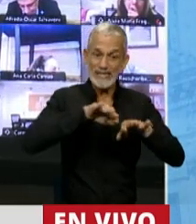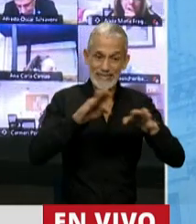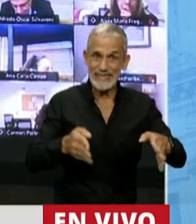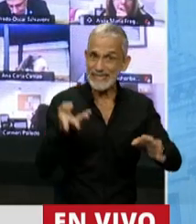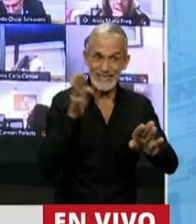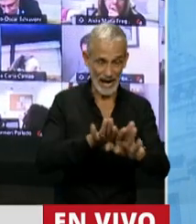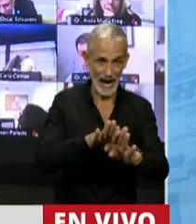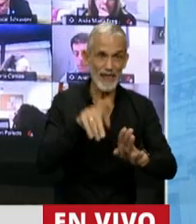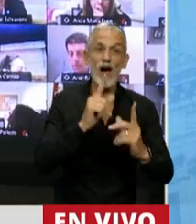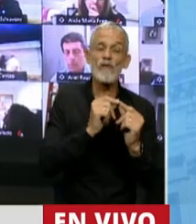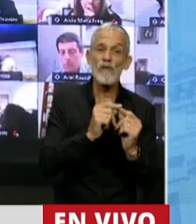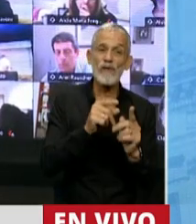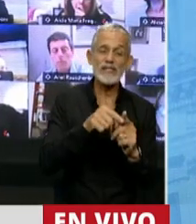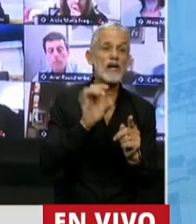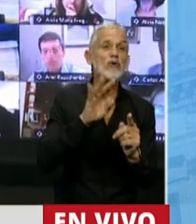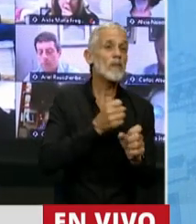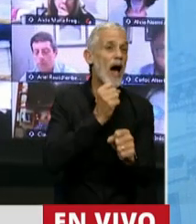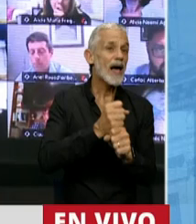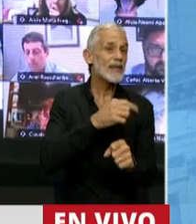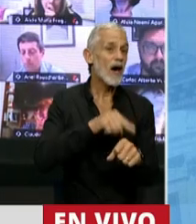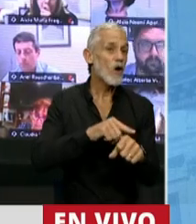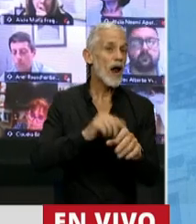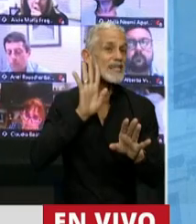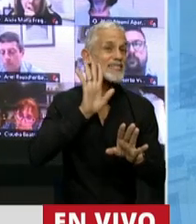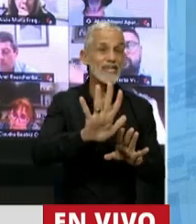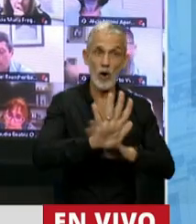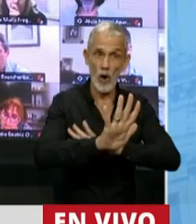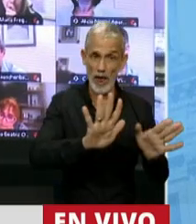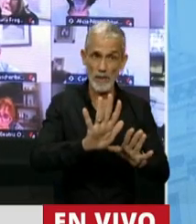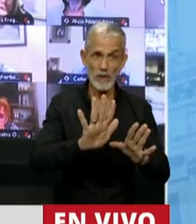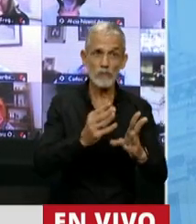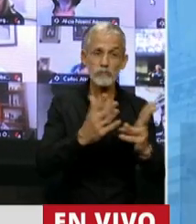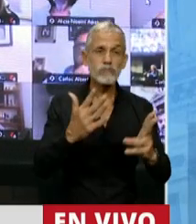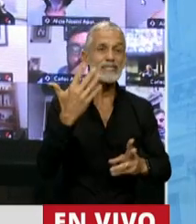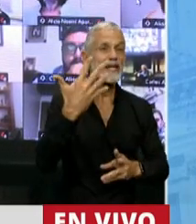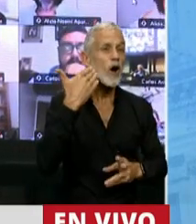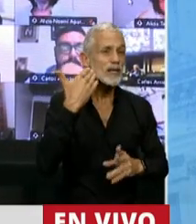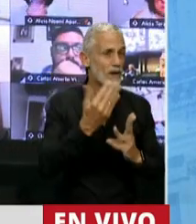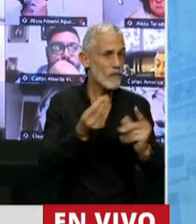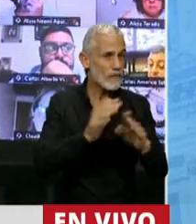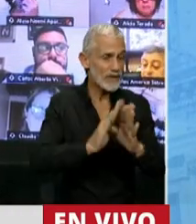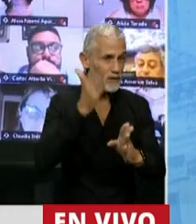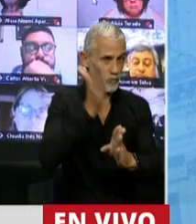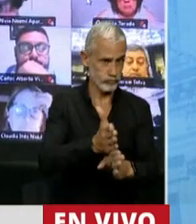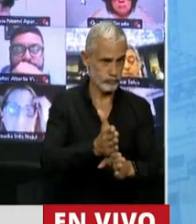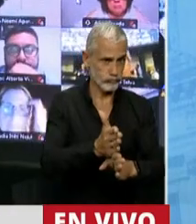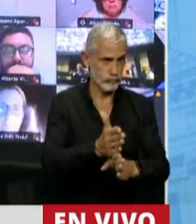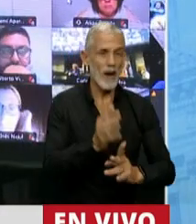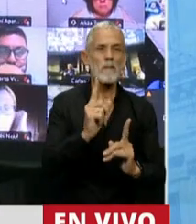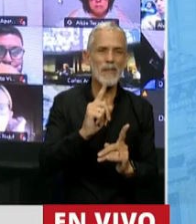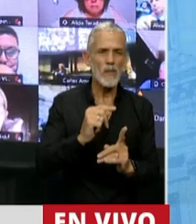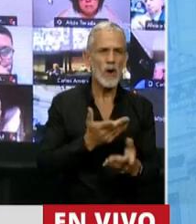esa fecha, solo hasta las 5 de la tarde se recibían los pedidos de sesión. Lo mismo que